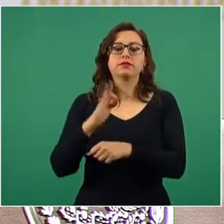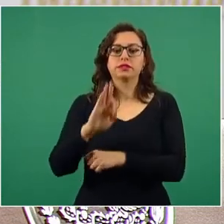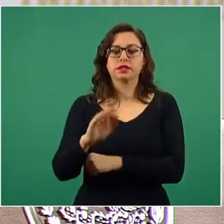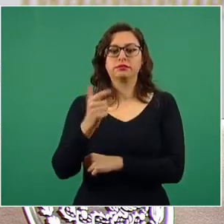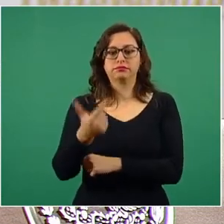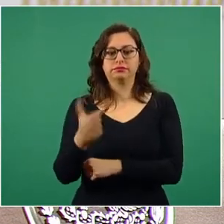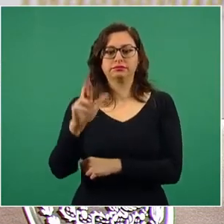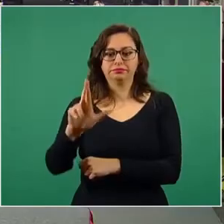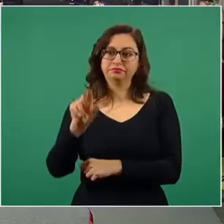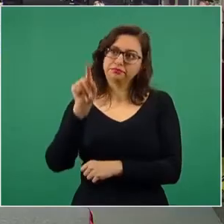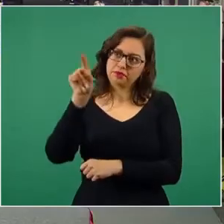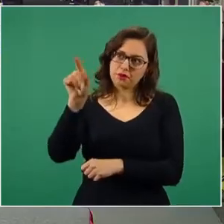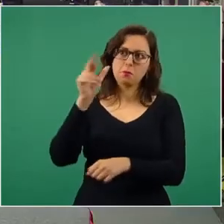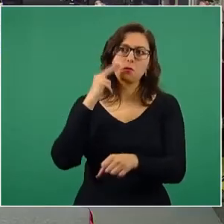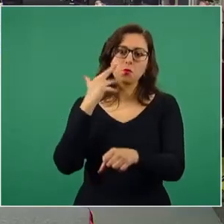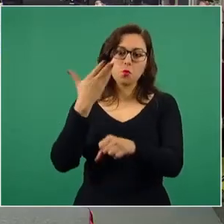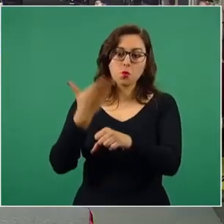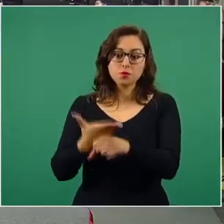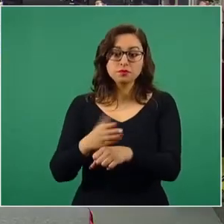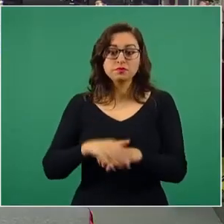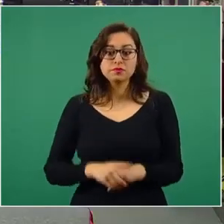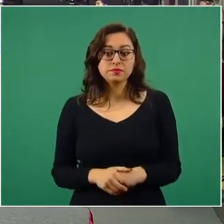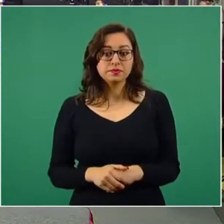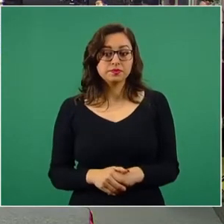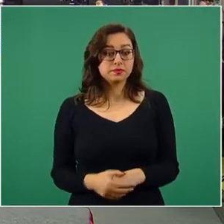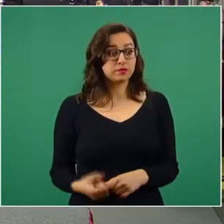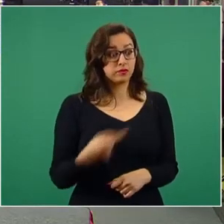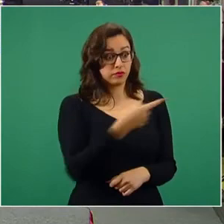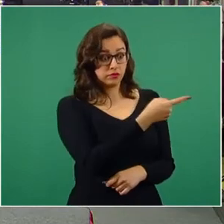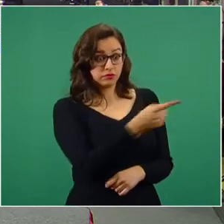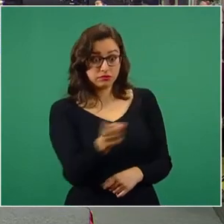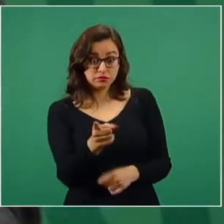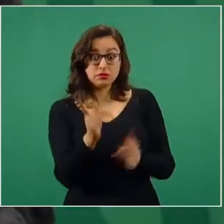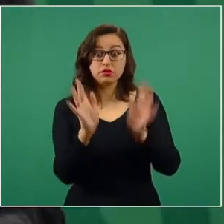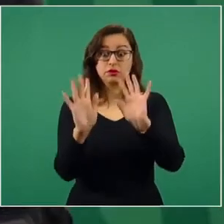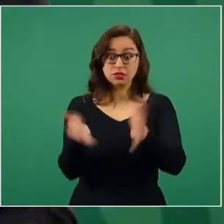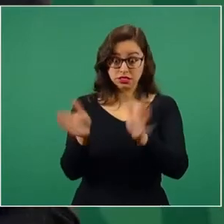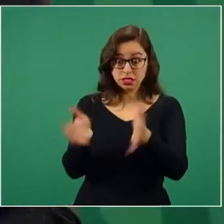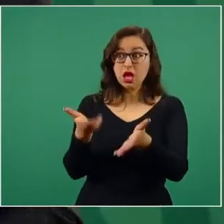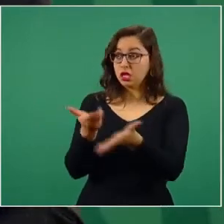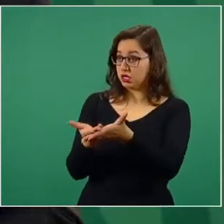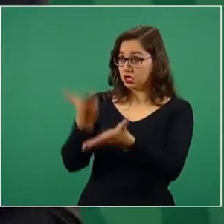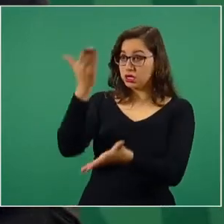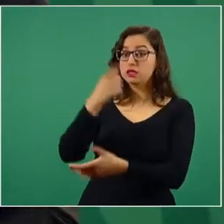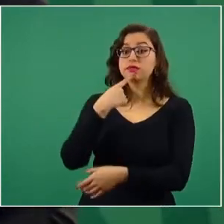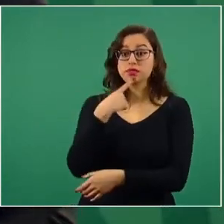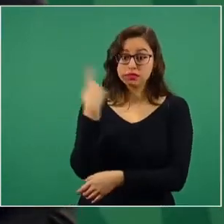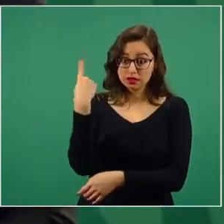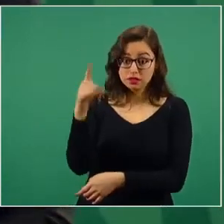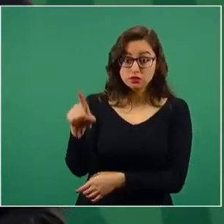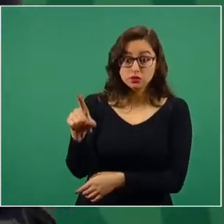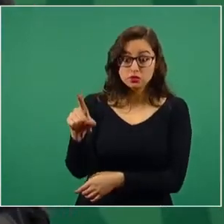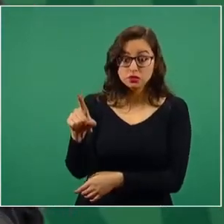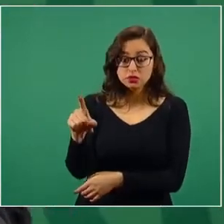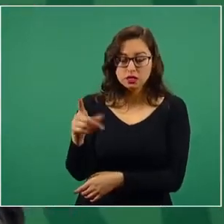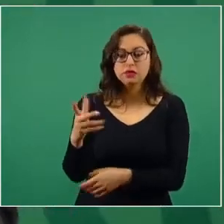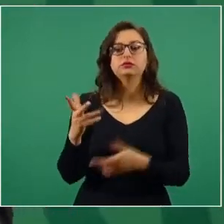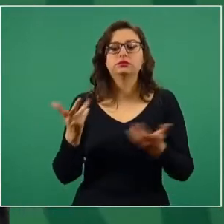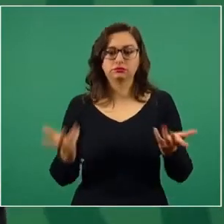de la República. Si hay denuncias presentadas, se debe de